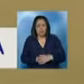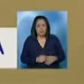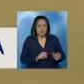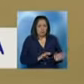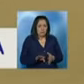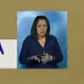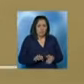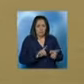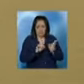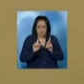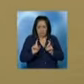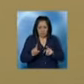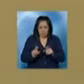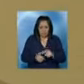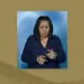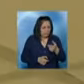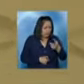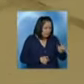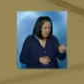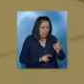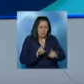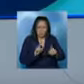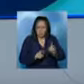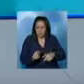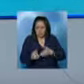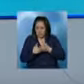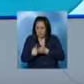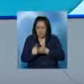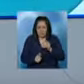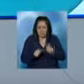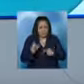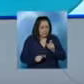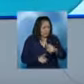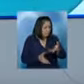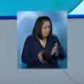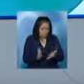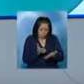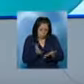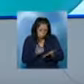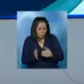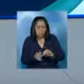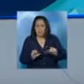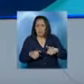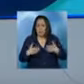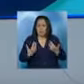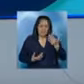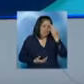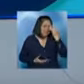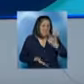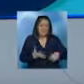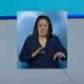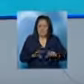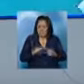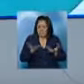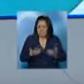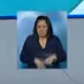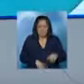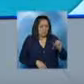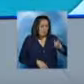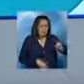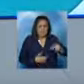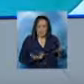le puedes preguntar también al inspector algunas guías para que las personas que vayan al cine puedan también poder saber qué hacer en caso de una